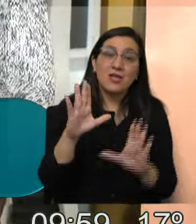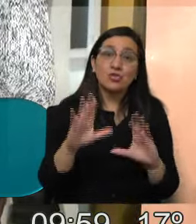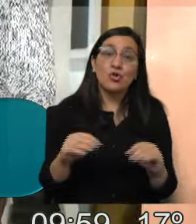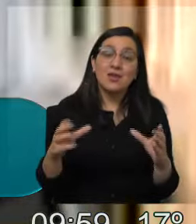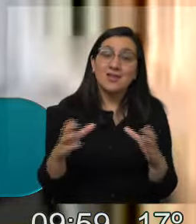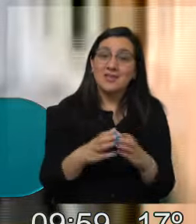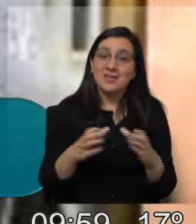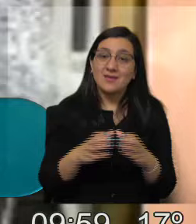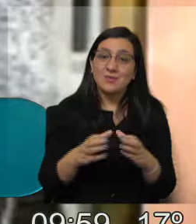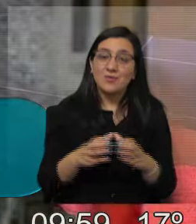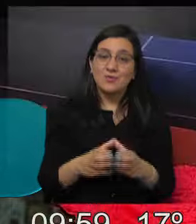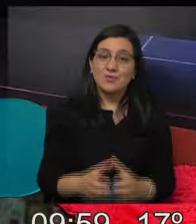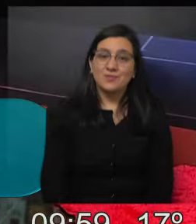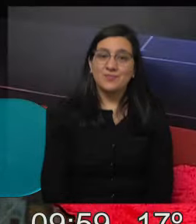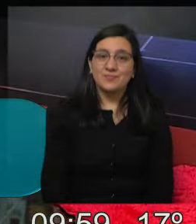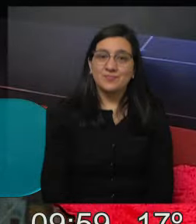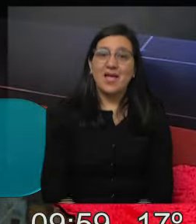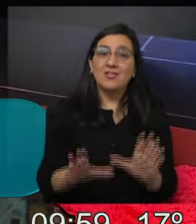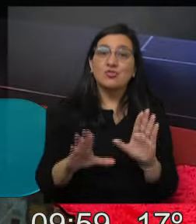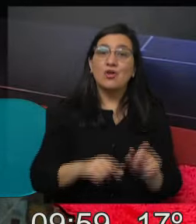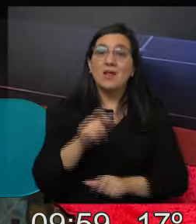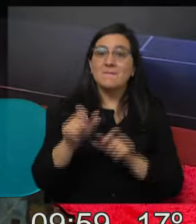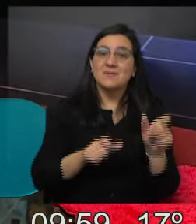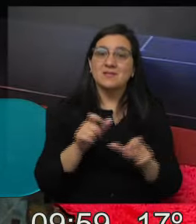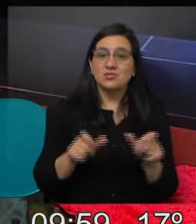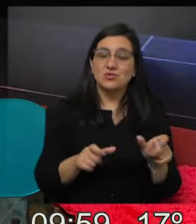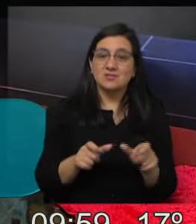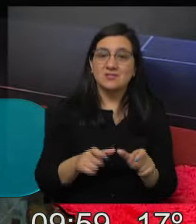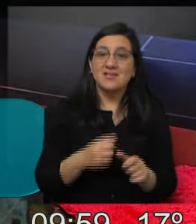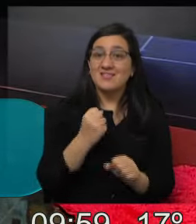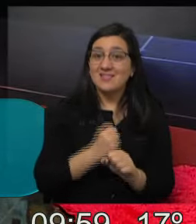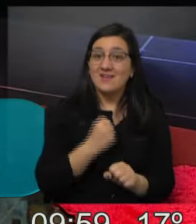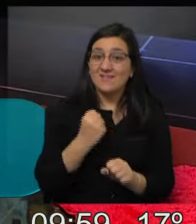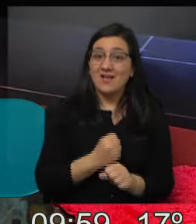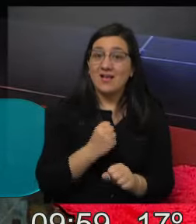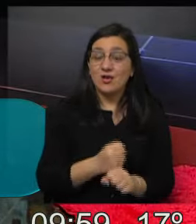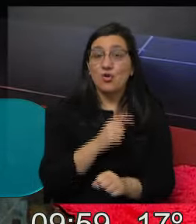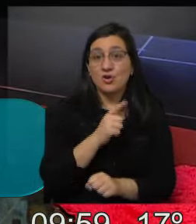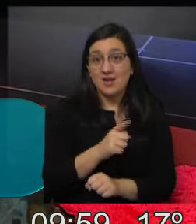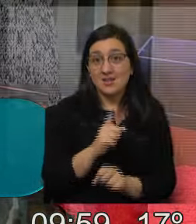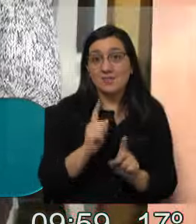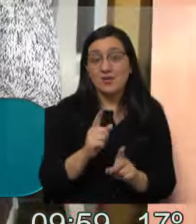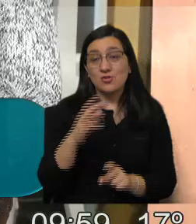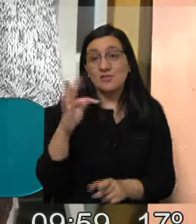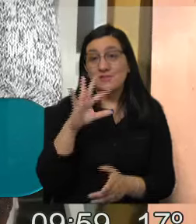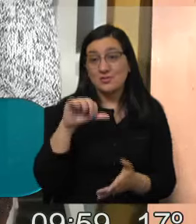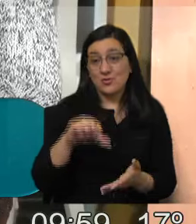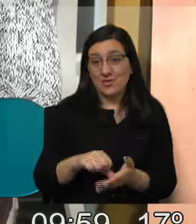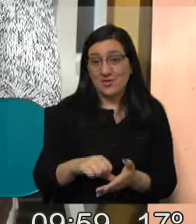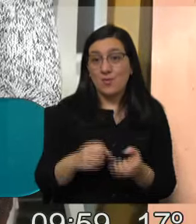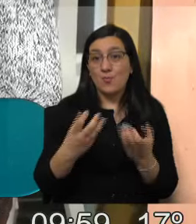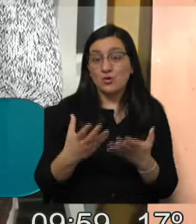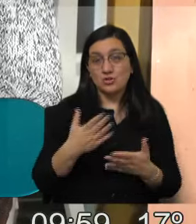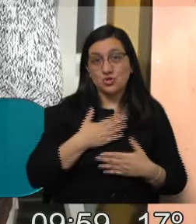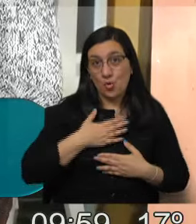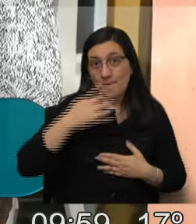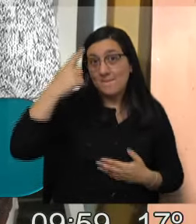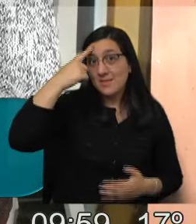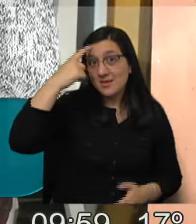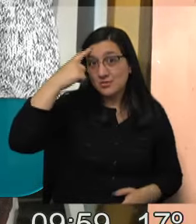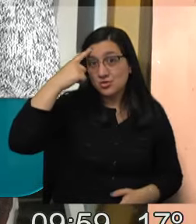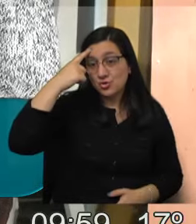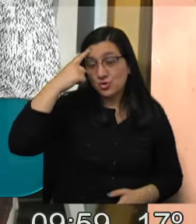a toda la gente que trabaja con él y los que están en TV Ciudad, porque yo pienso